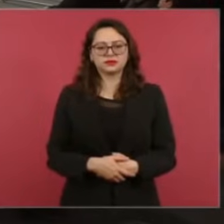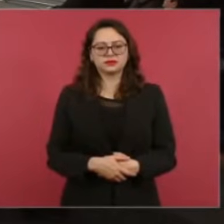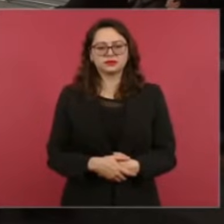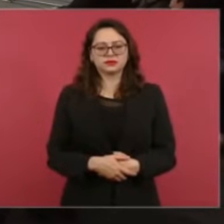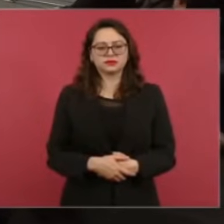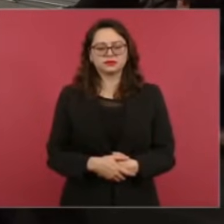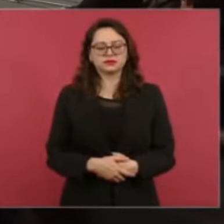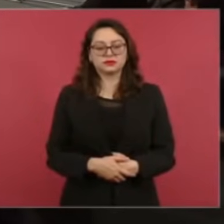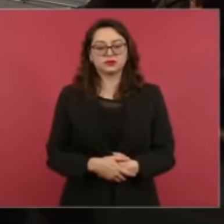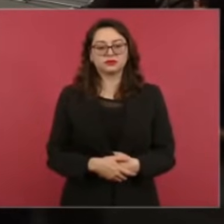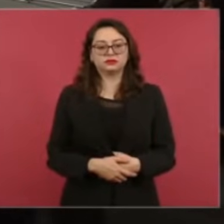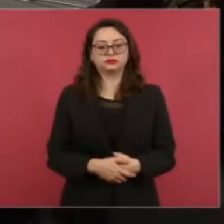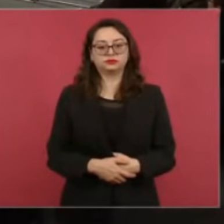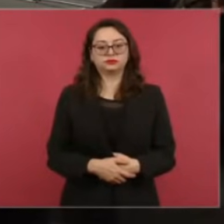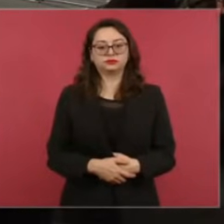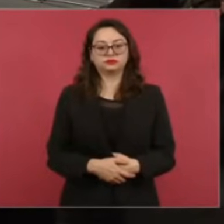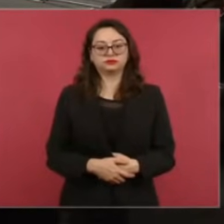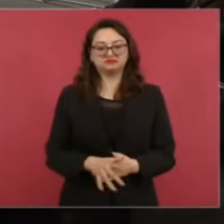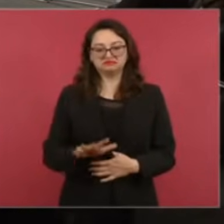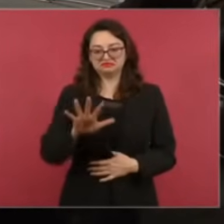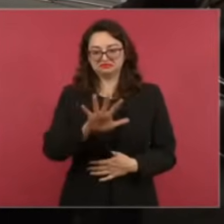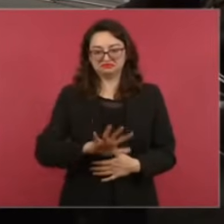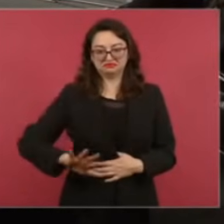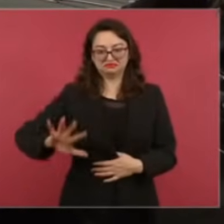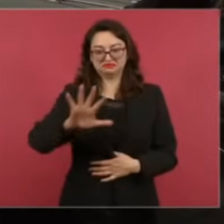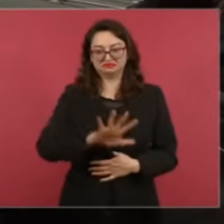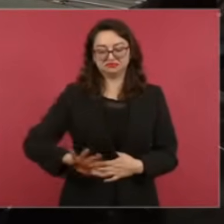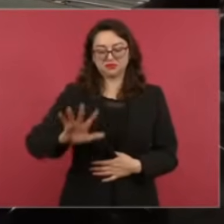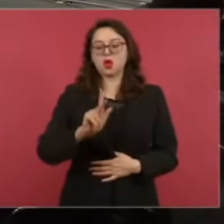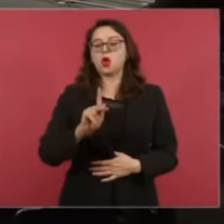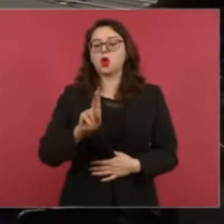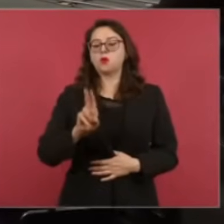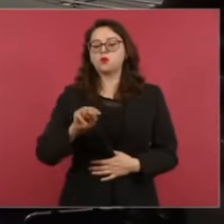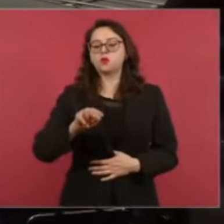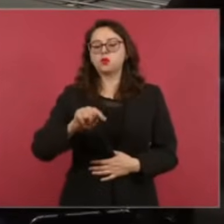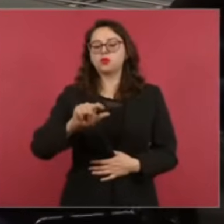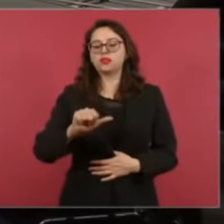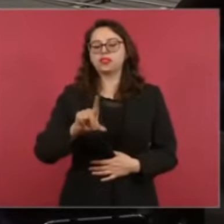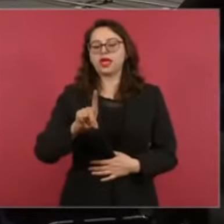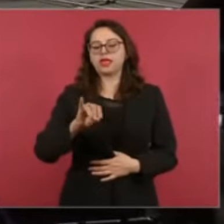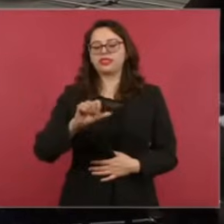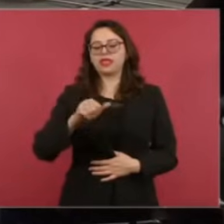Es esto. Pero el plano, veía yo el plano